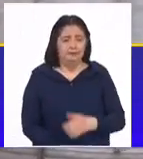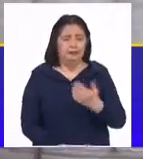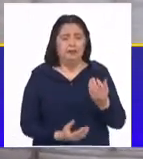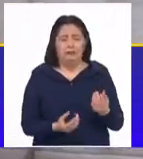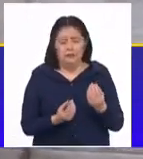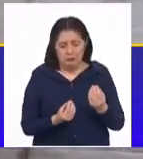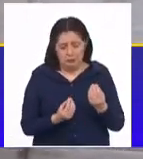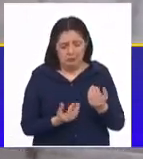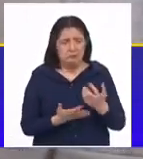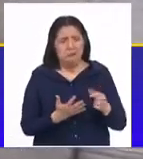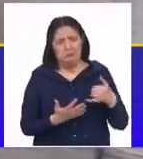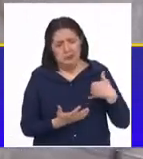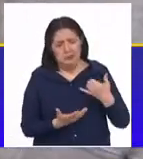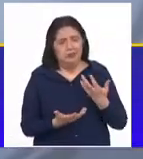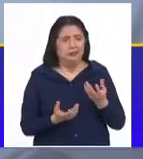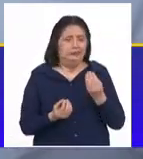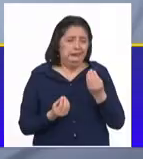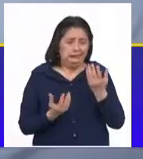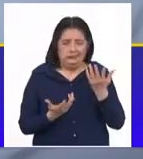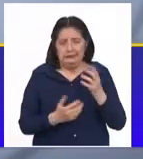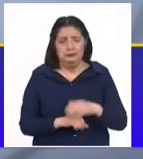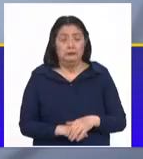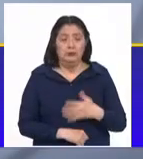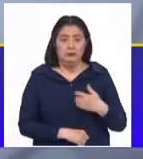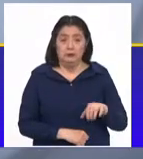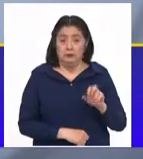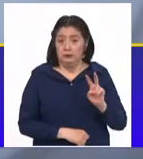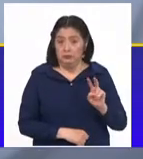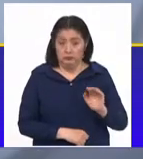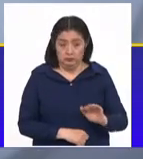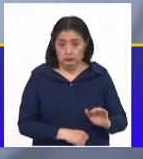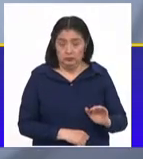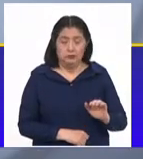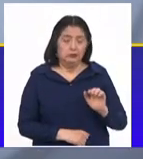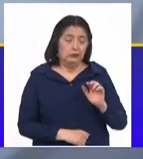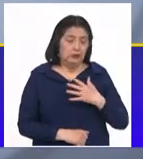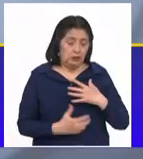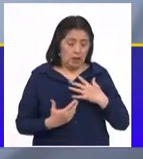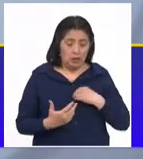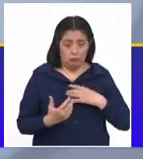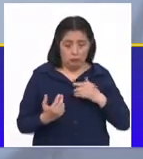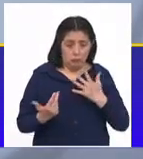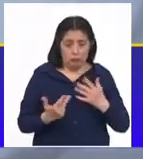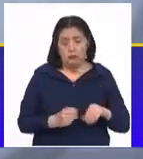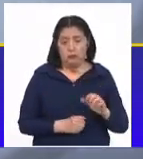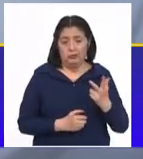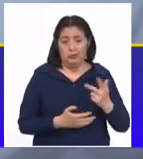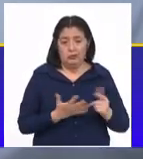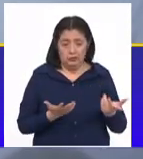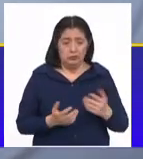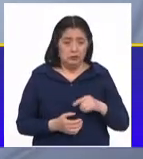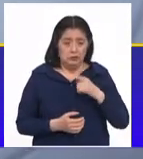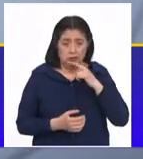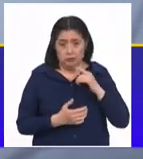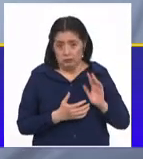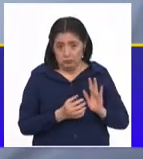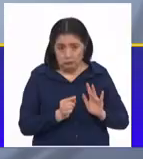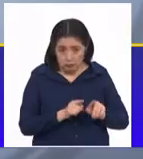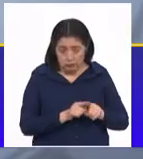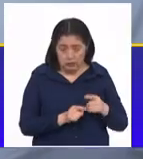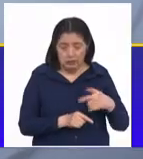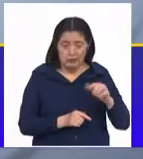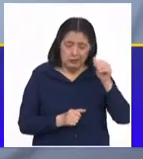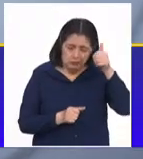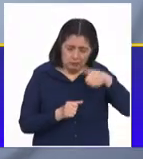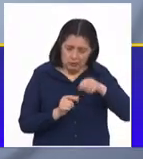Muy joven se va, señorita. Deja dos menores de 8 y 3 años en la orfandad y una viuda que deberá vivir con el terrible